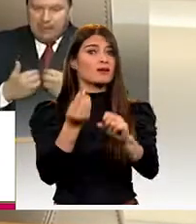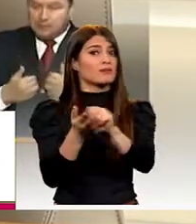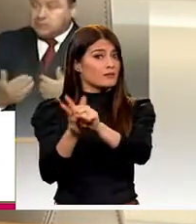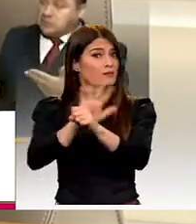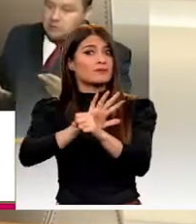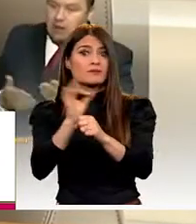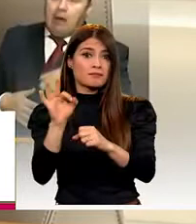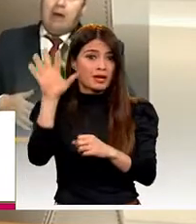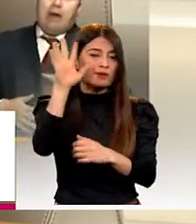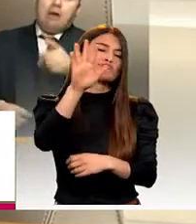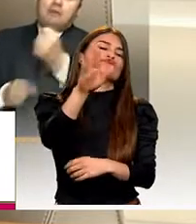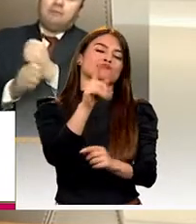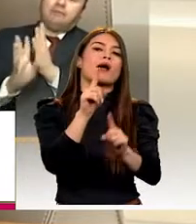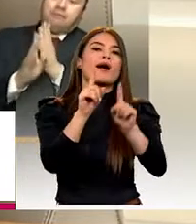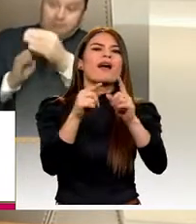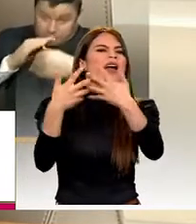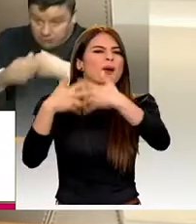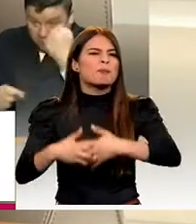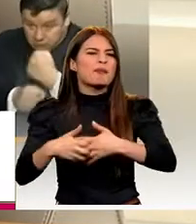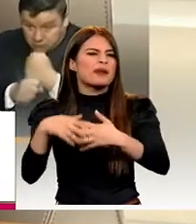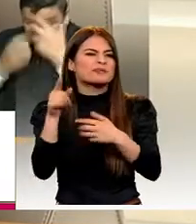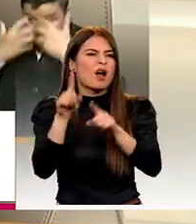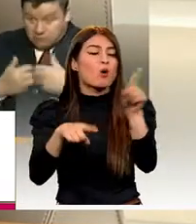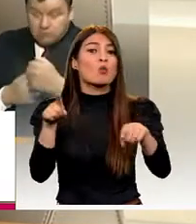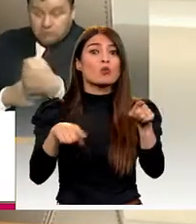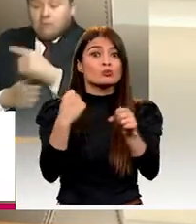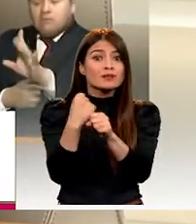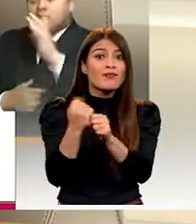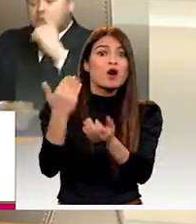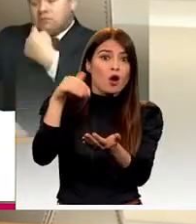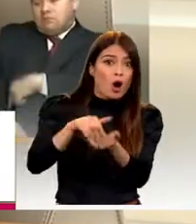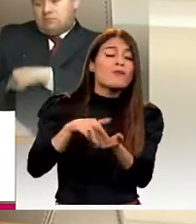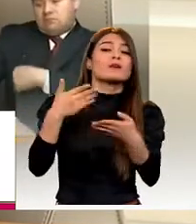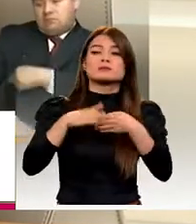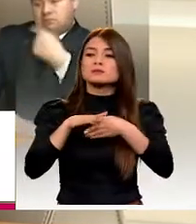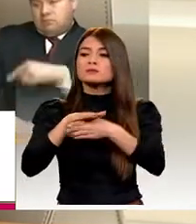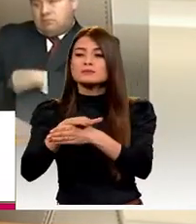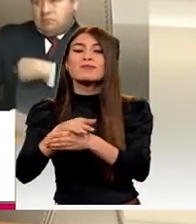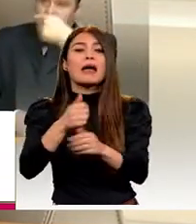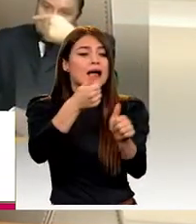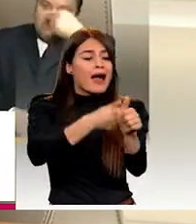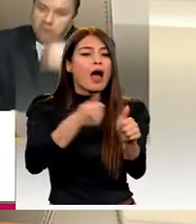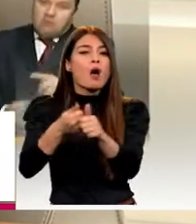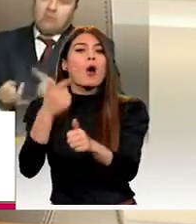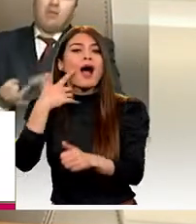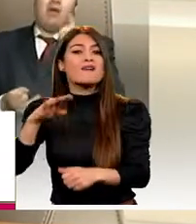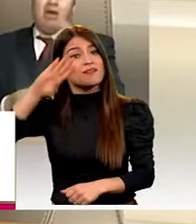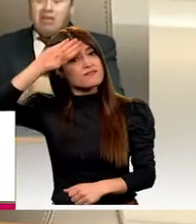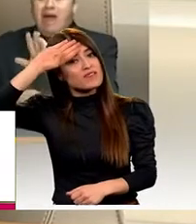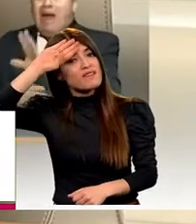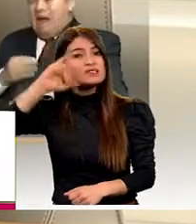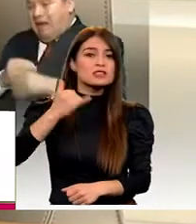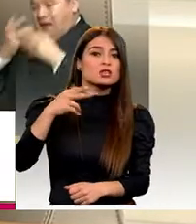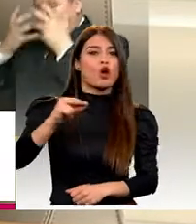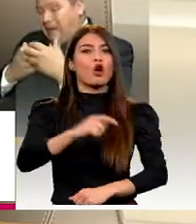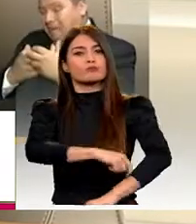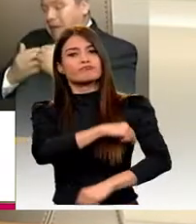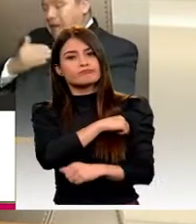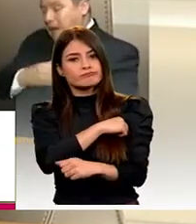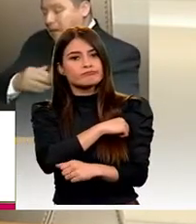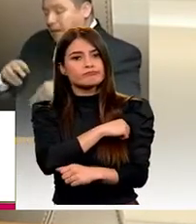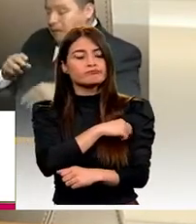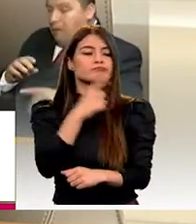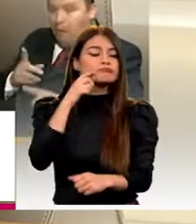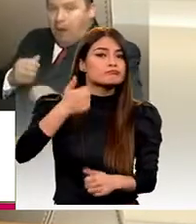la temperatura de sus empleados cuando ingresan al lugar de trabajo, van a tener que instalar lavamanos adicionales para que